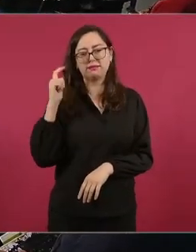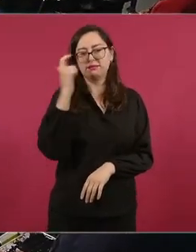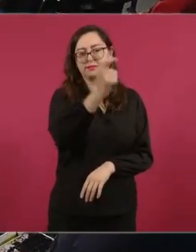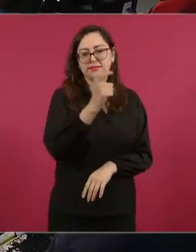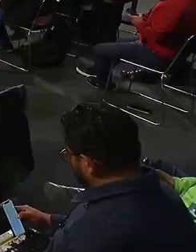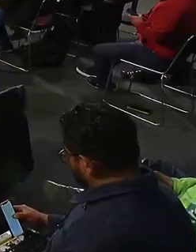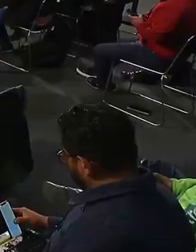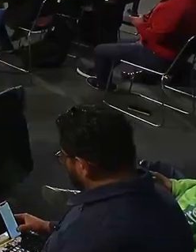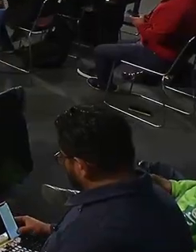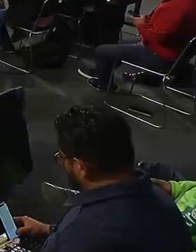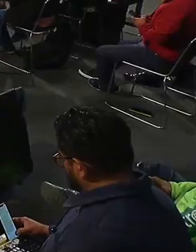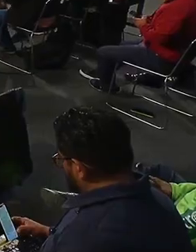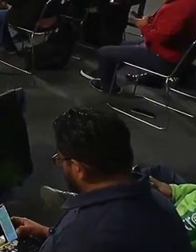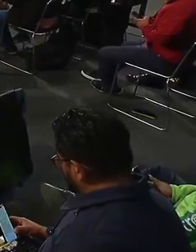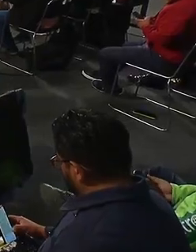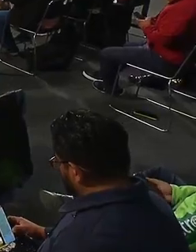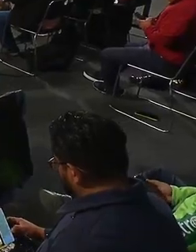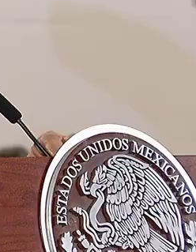los tecnócratas